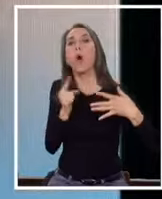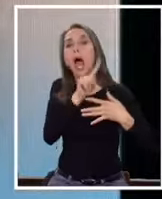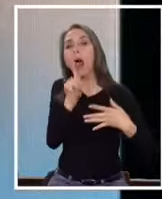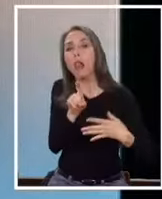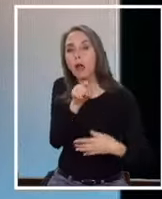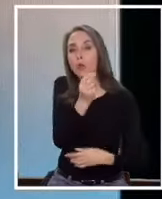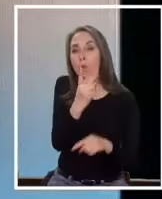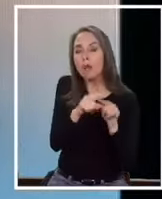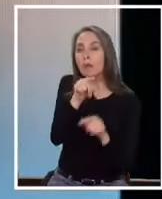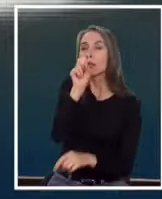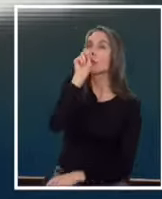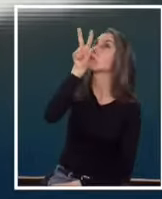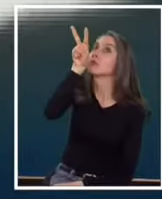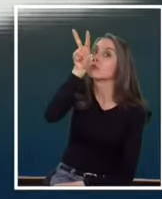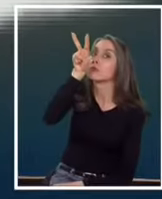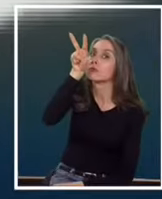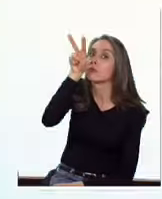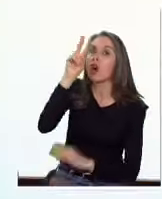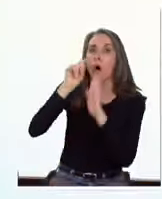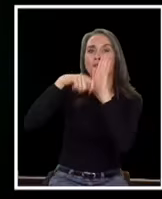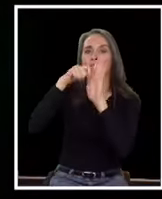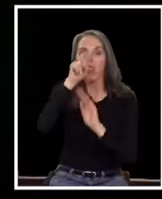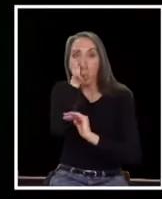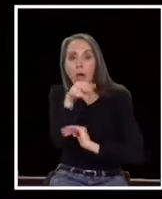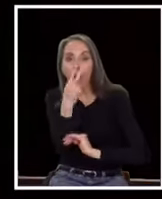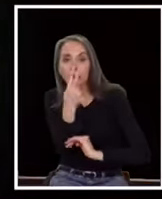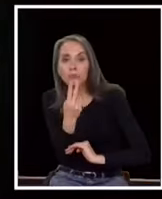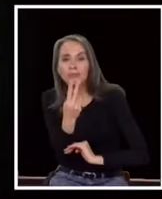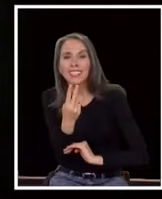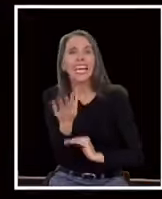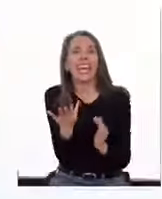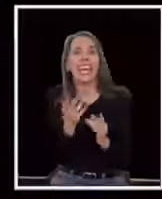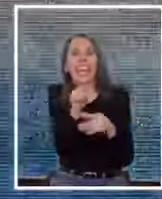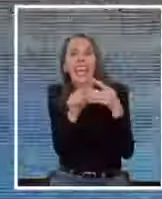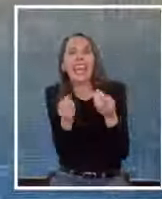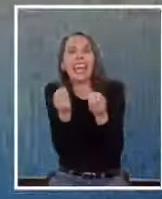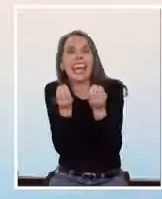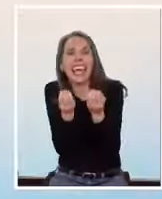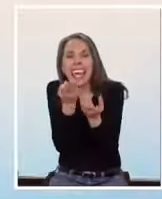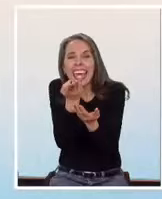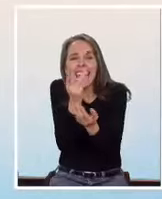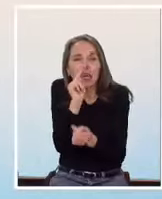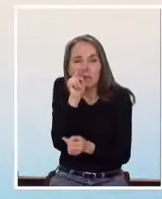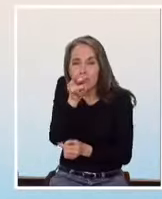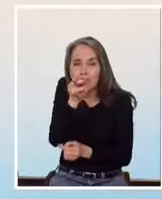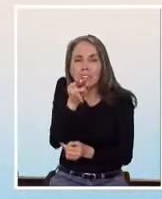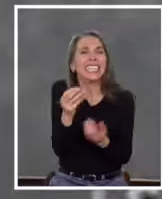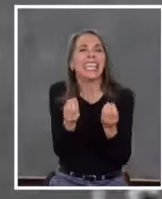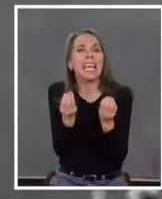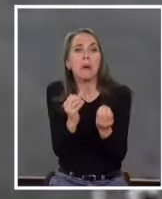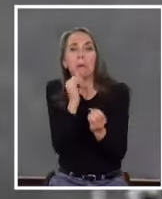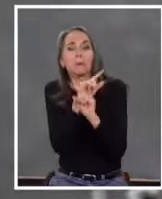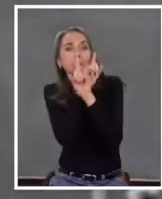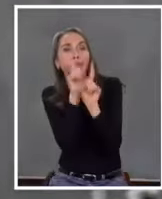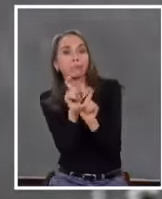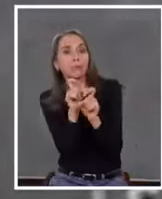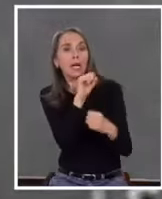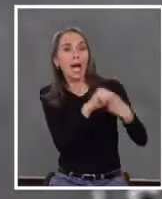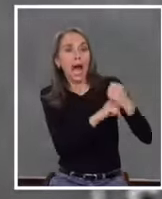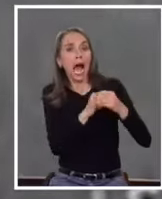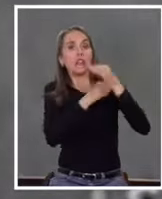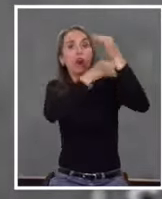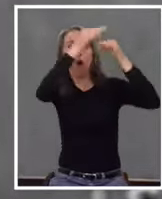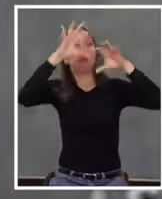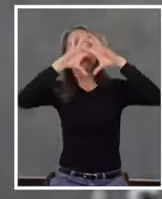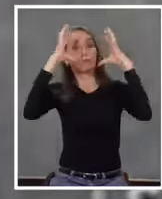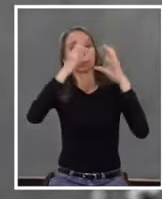¿Cuántas veces hemos visto imágenes como estas y hemos tratado de adivinar qué es lo que se ve? Porque durante años los ovnis